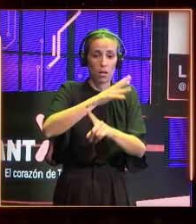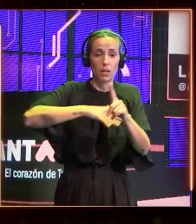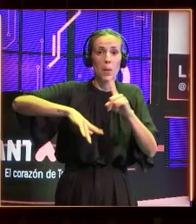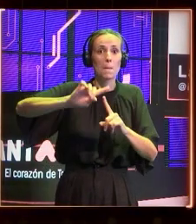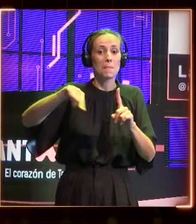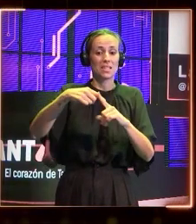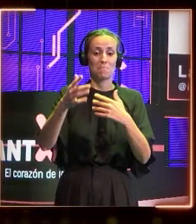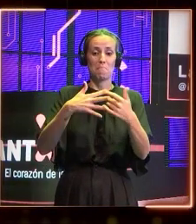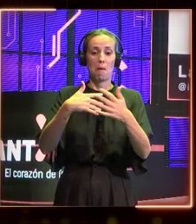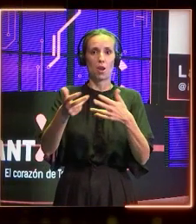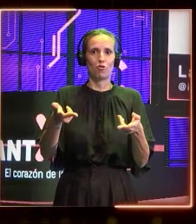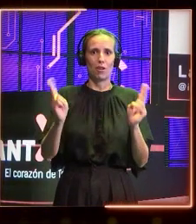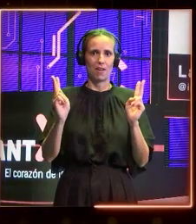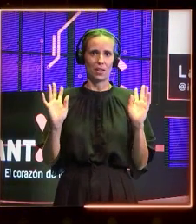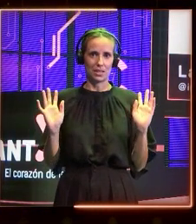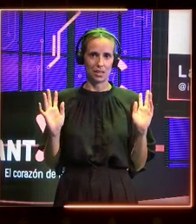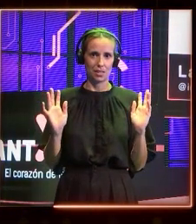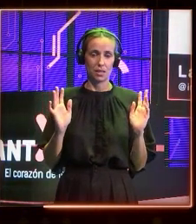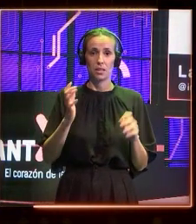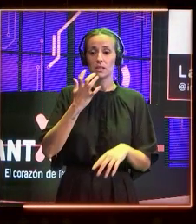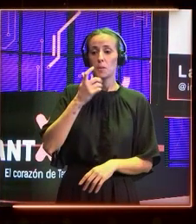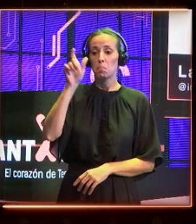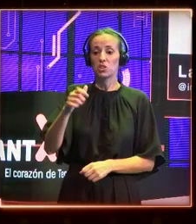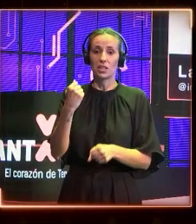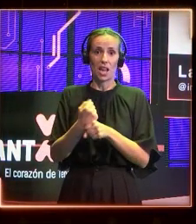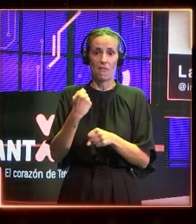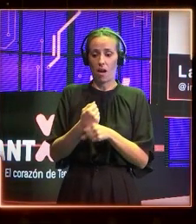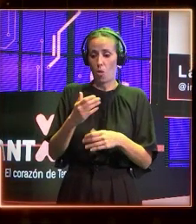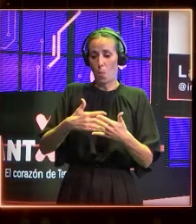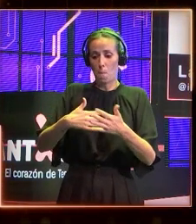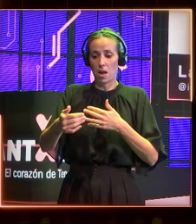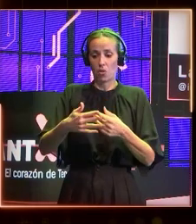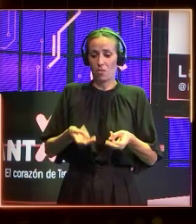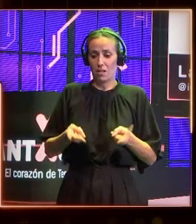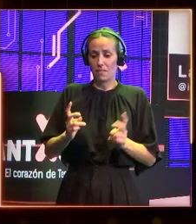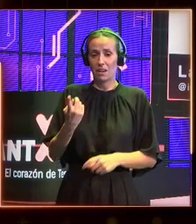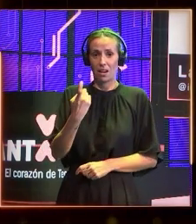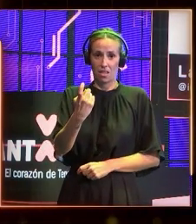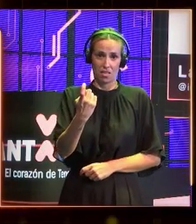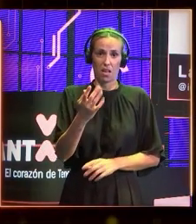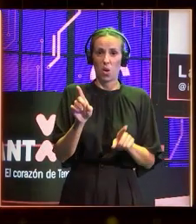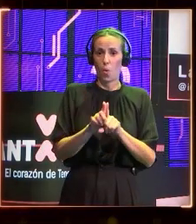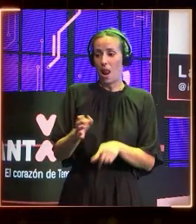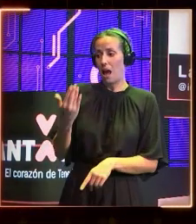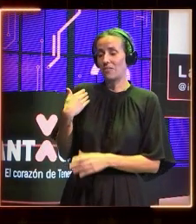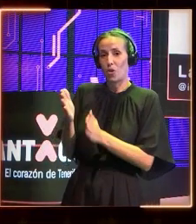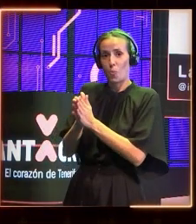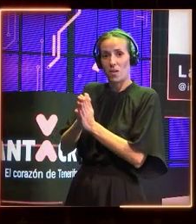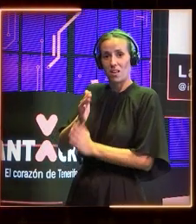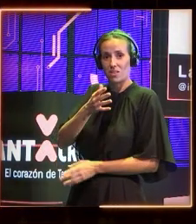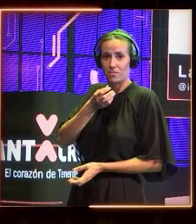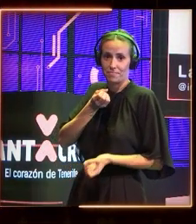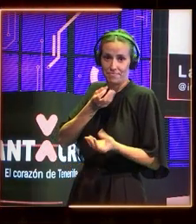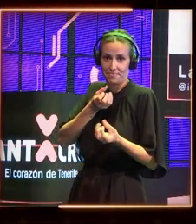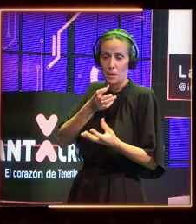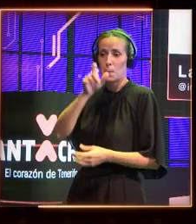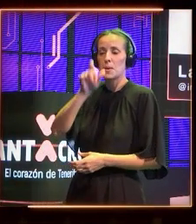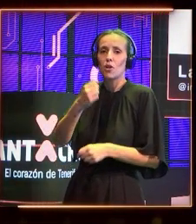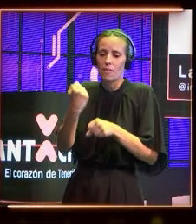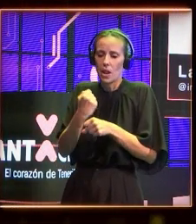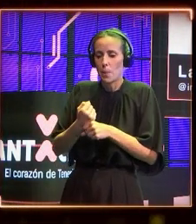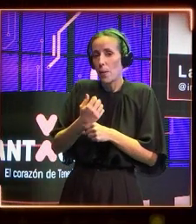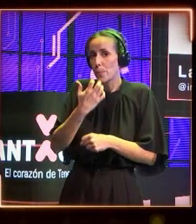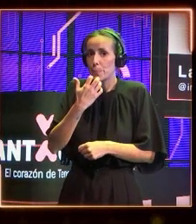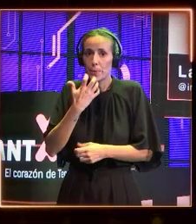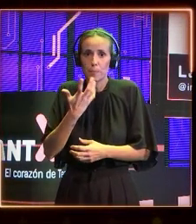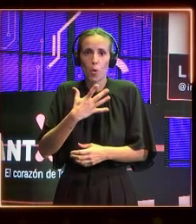las manos libres para un operario que necesita tener las manos libres y como veía antes también con Pedro esa persona que está operando pues podemos